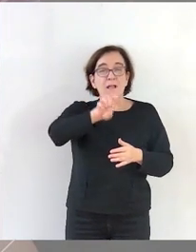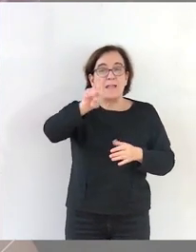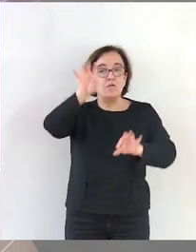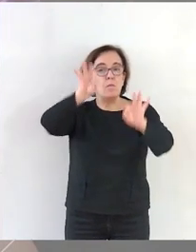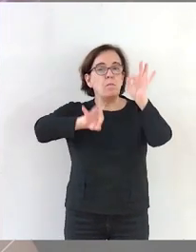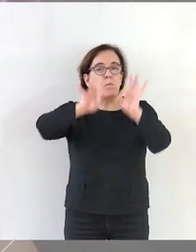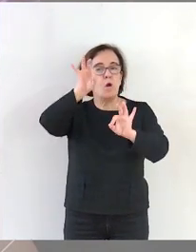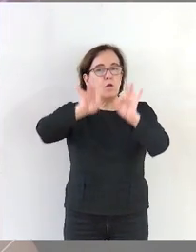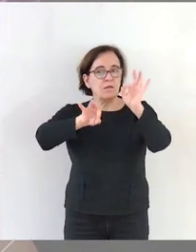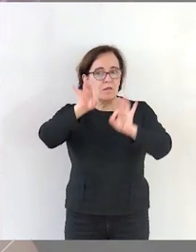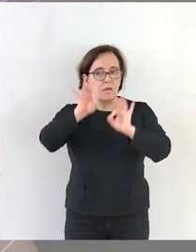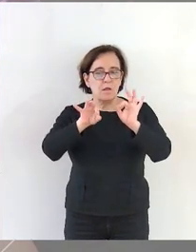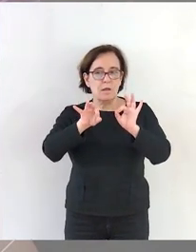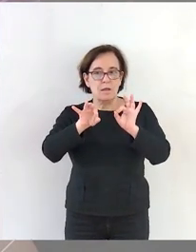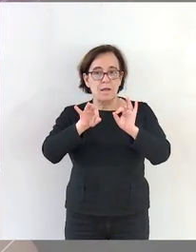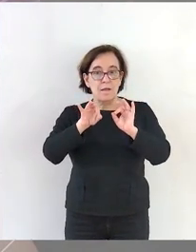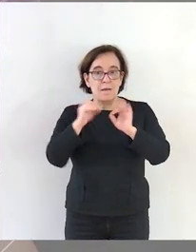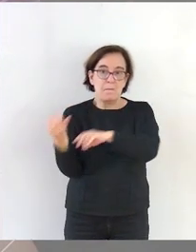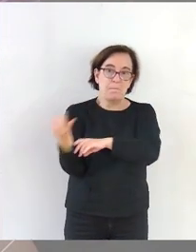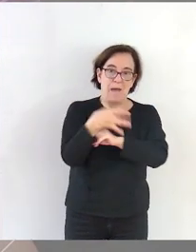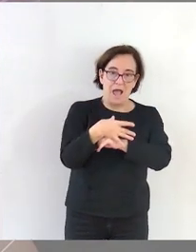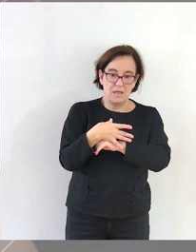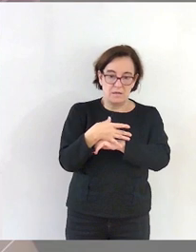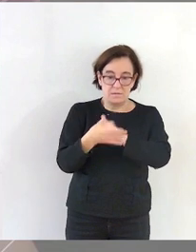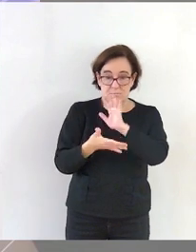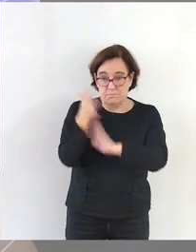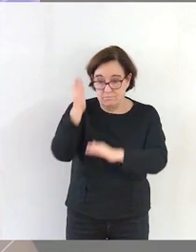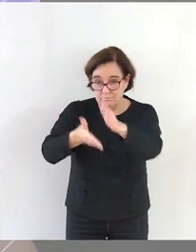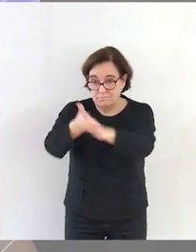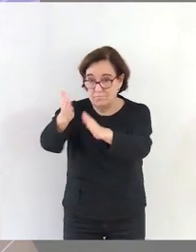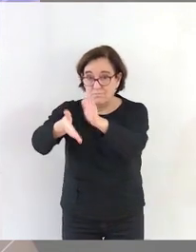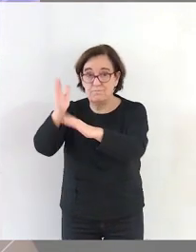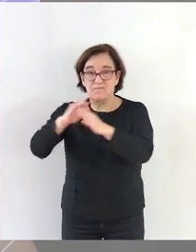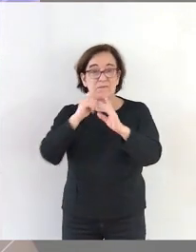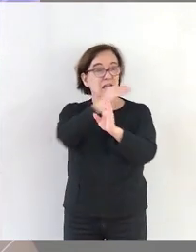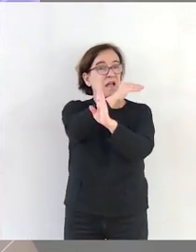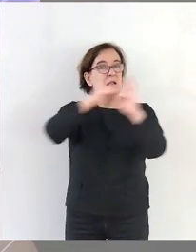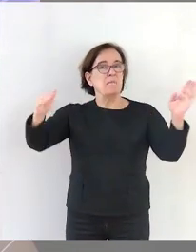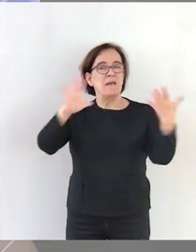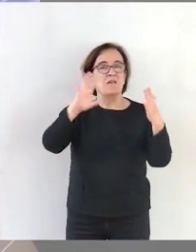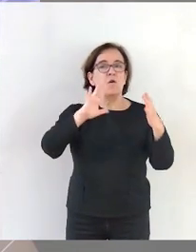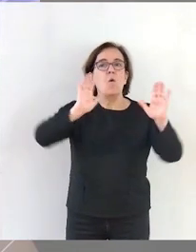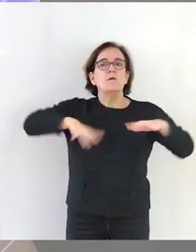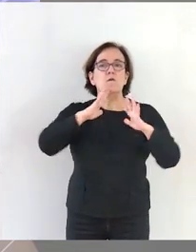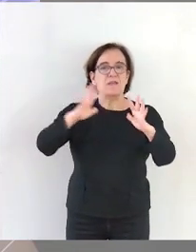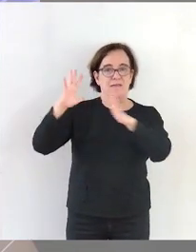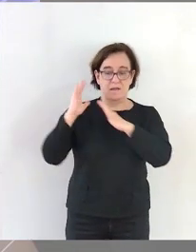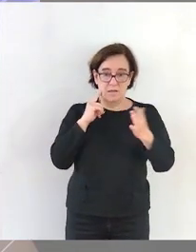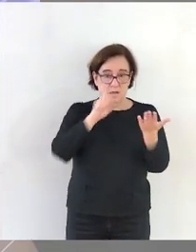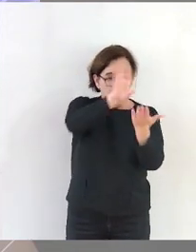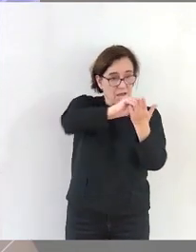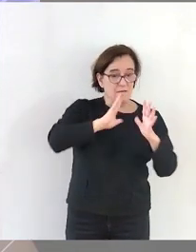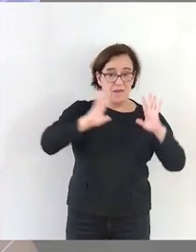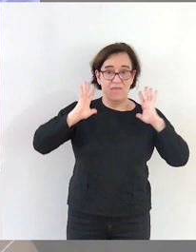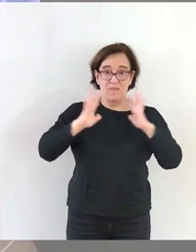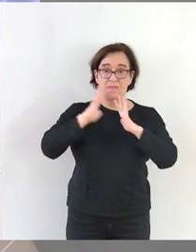por e más de desplazamientos que la media de los últimos 10 años Es decir si cogemos los últimos 10